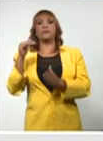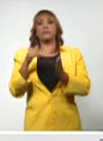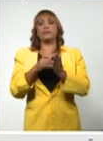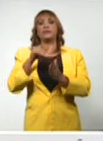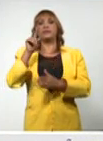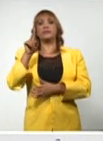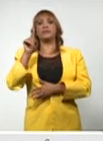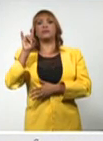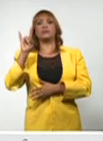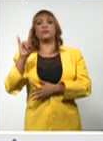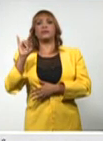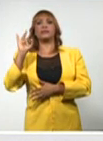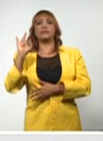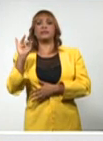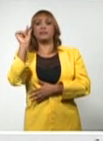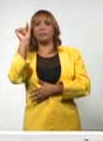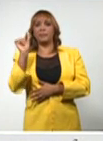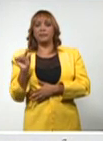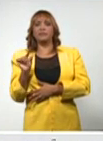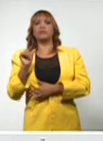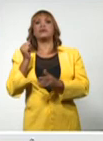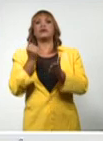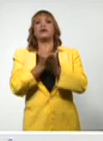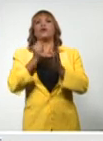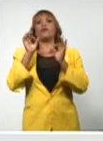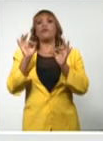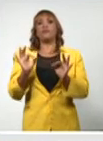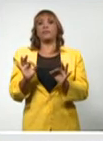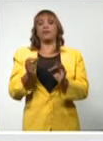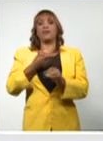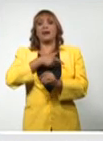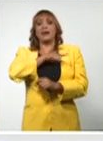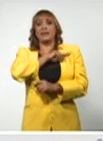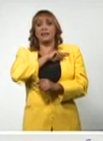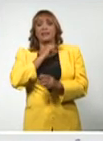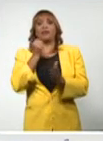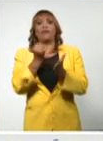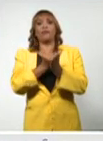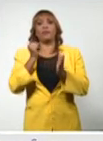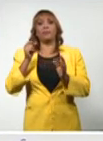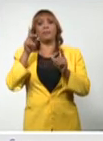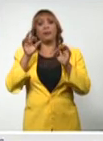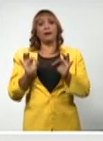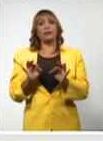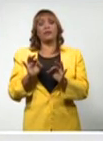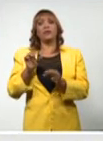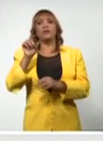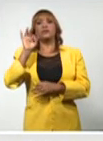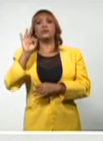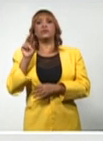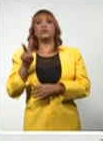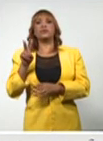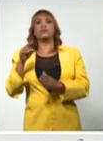17.579.197 casos confirmados. Ayer se confirmaron en el mundo